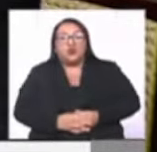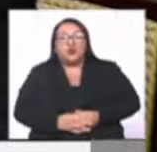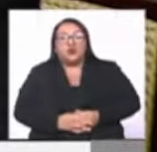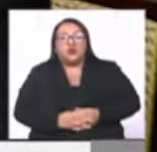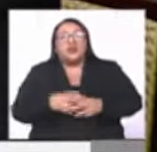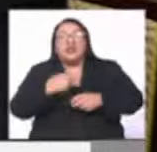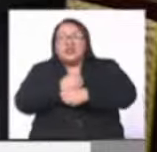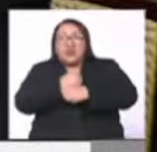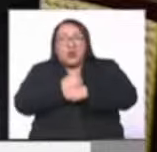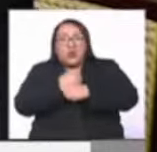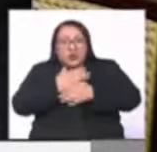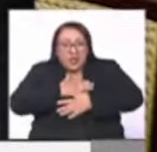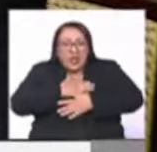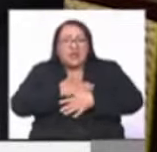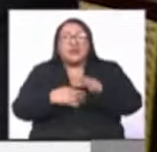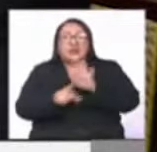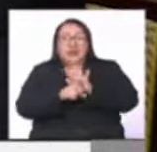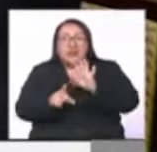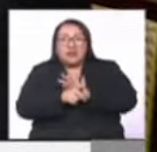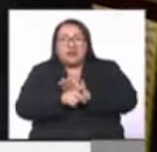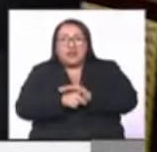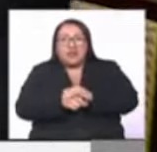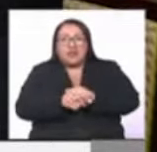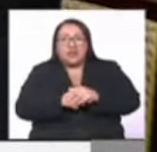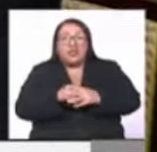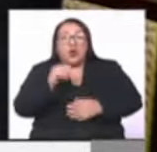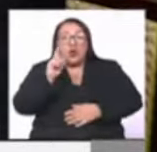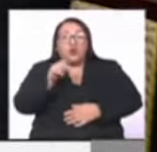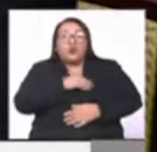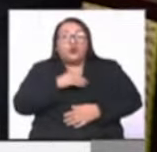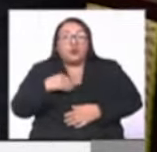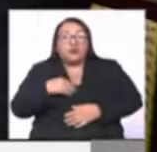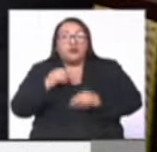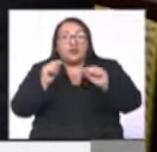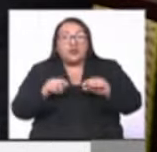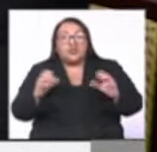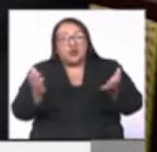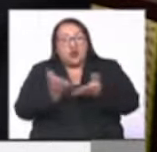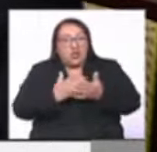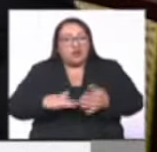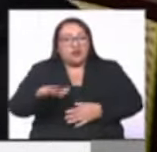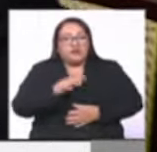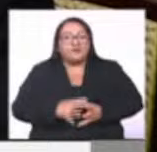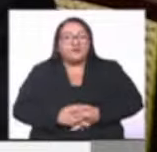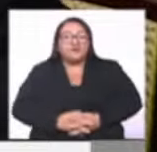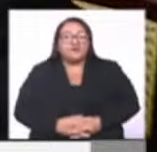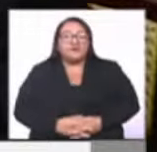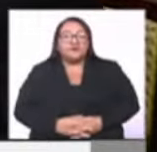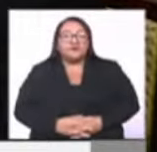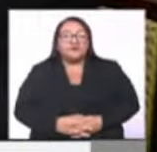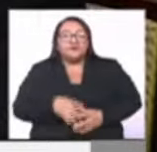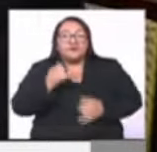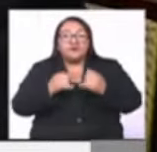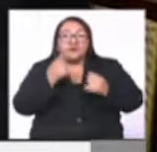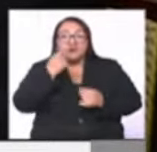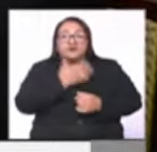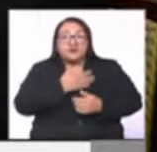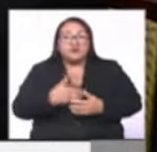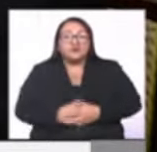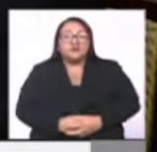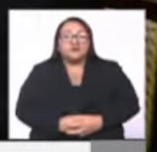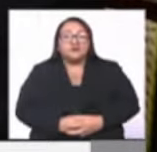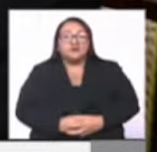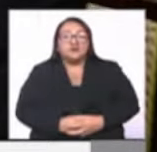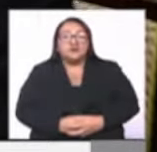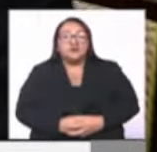seguridad y de legitimidad de uno de los miembros de este colegiado finalmente señor presidente en